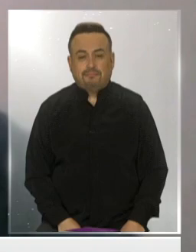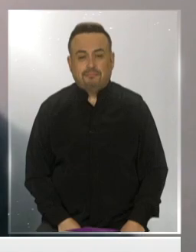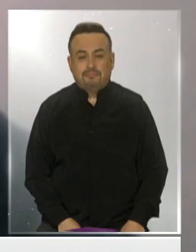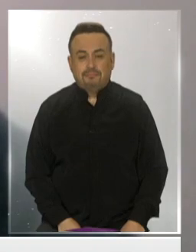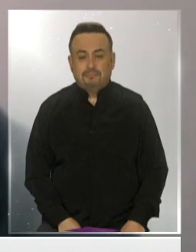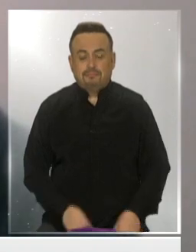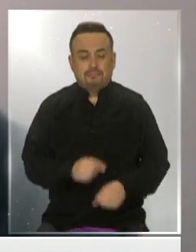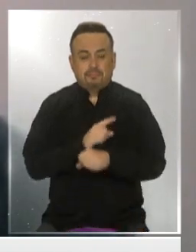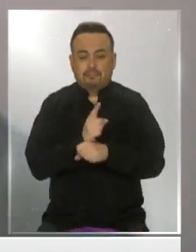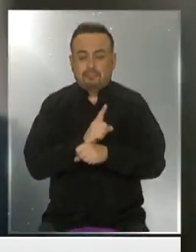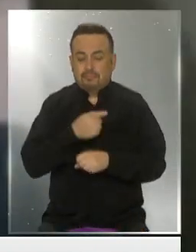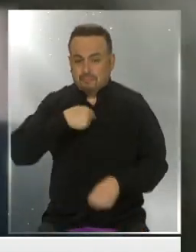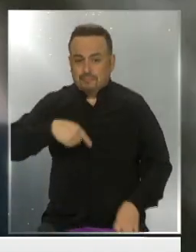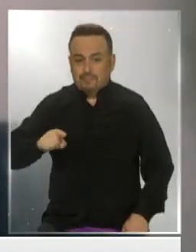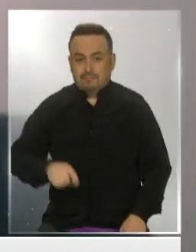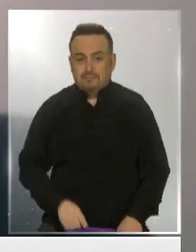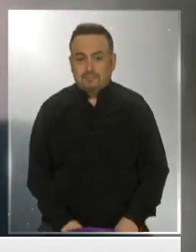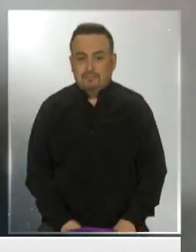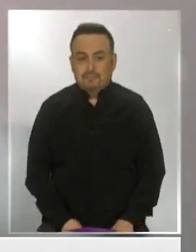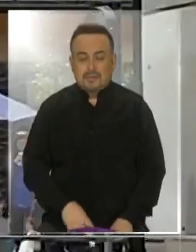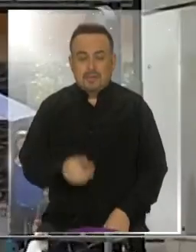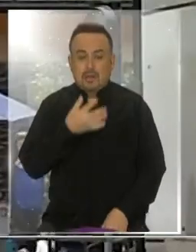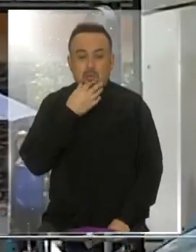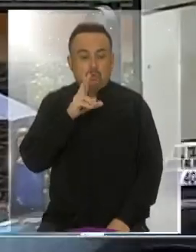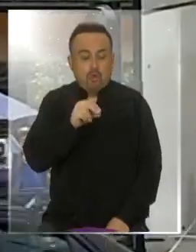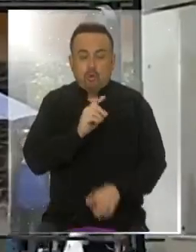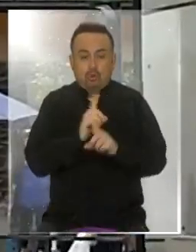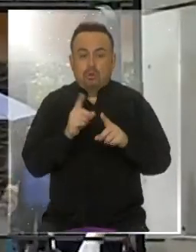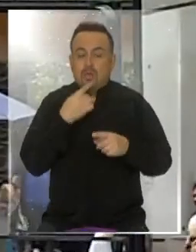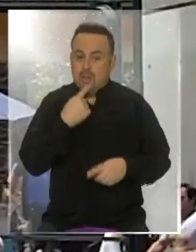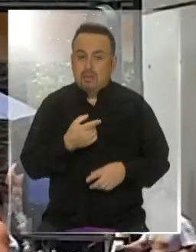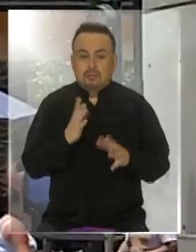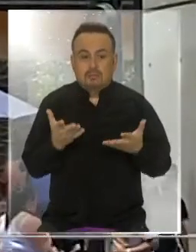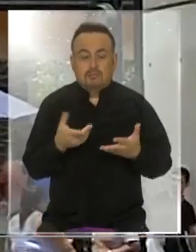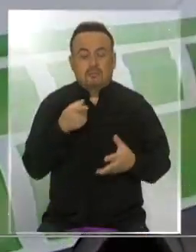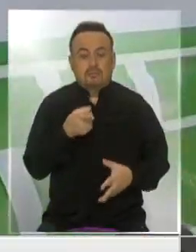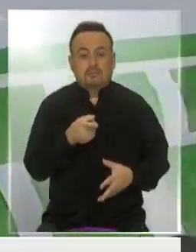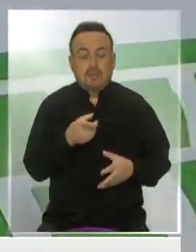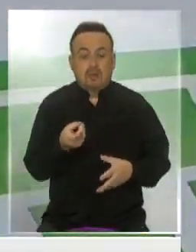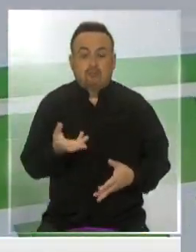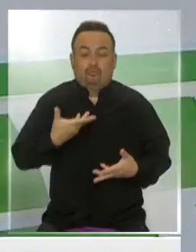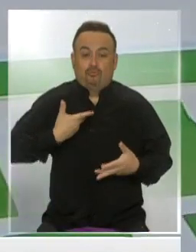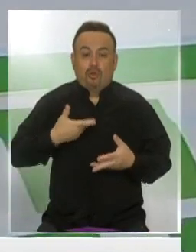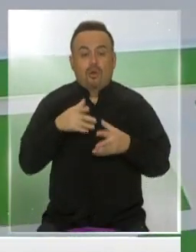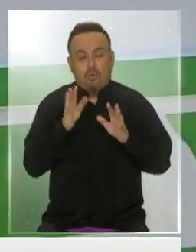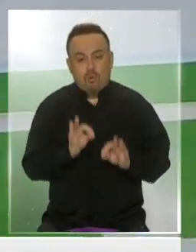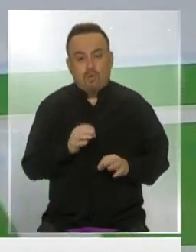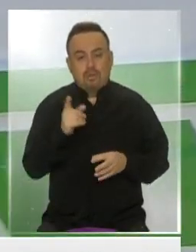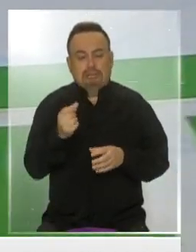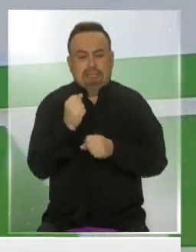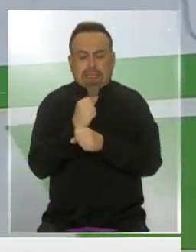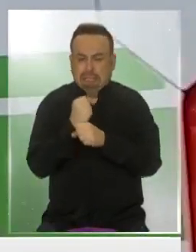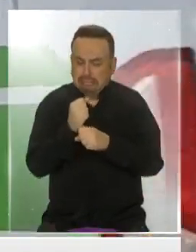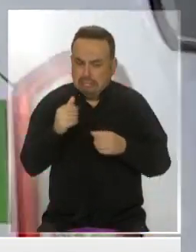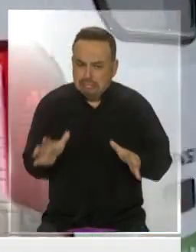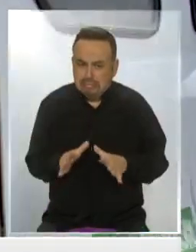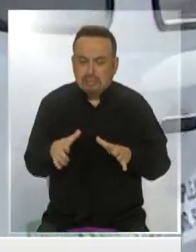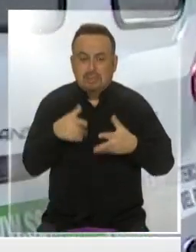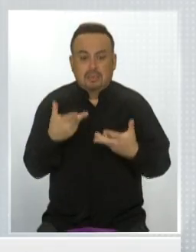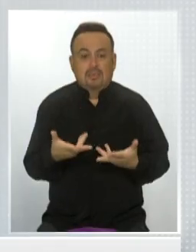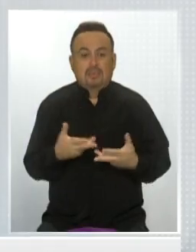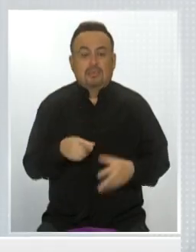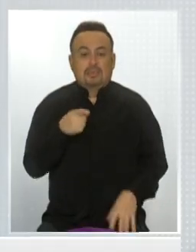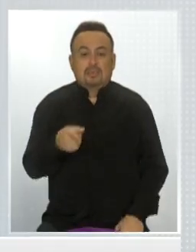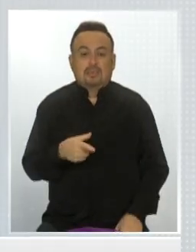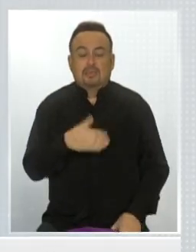al tiro. Nunca dijo que no. Es probable que se haya contagiado precisamente trabajando. Se convierte